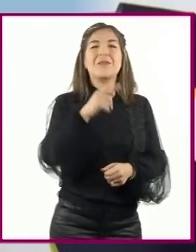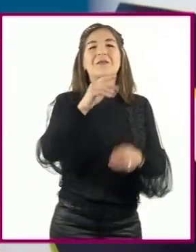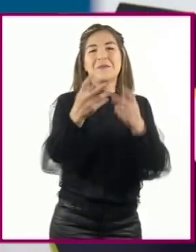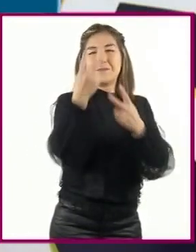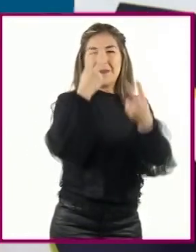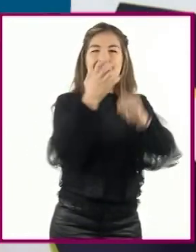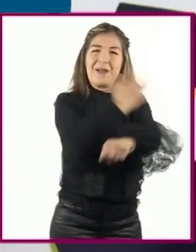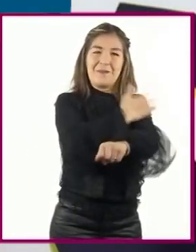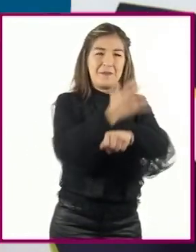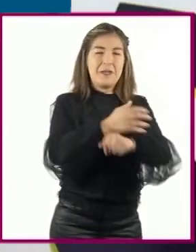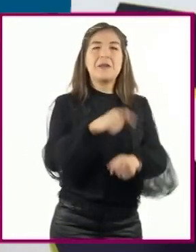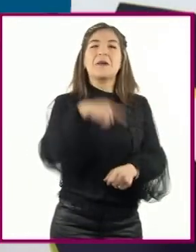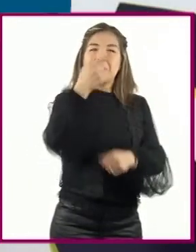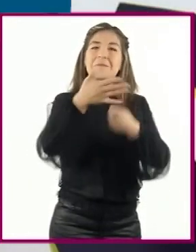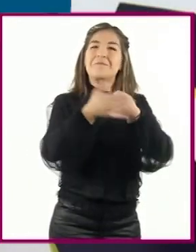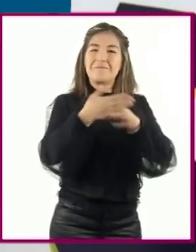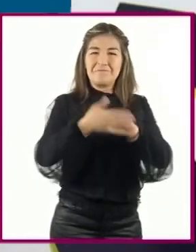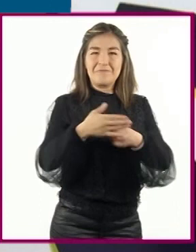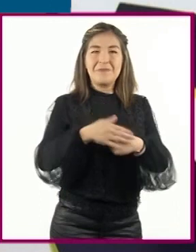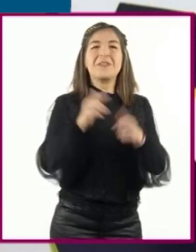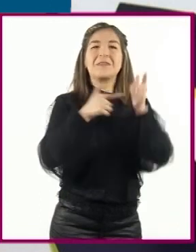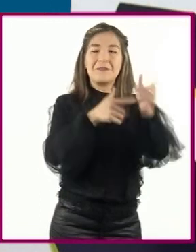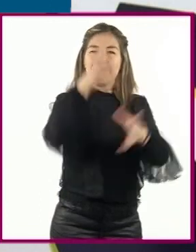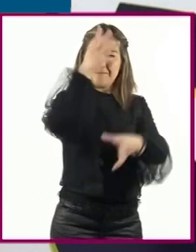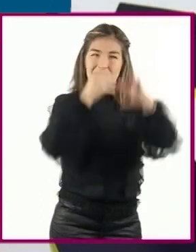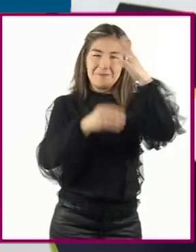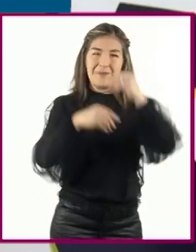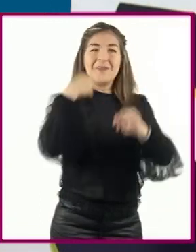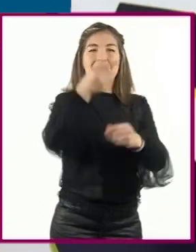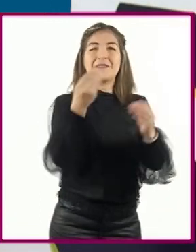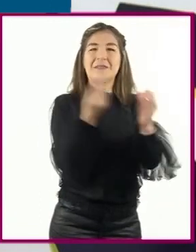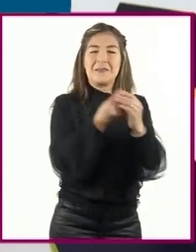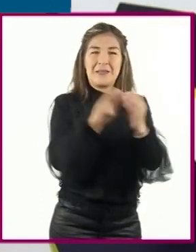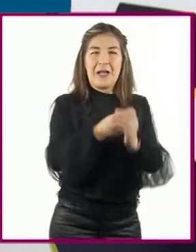acompañaron. Están invitados a que sigamos aprendiendo juntos en la próxima